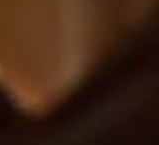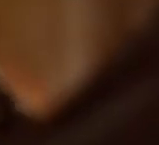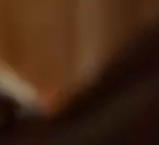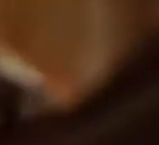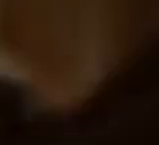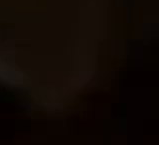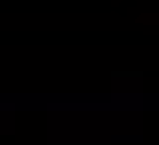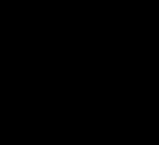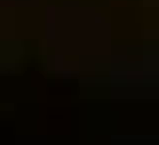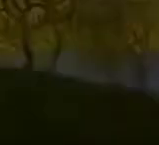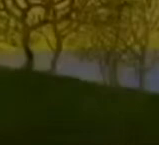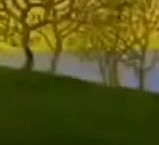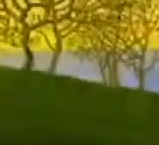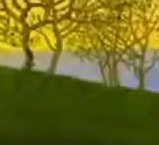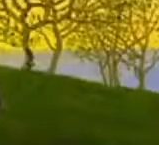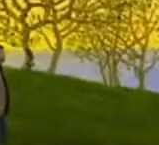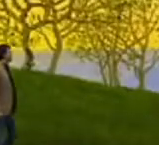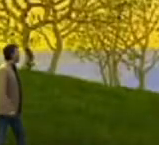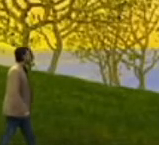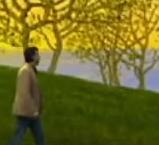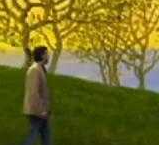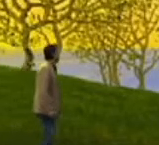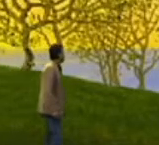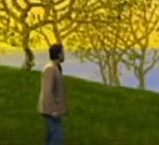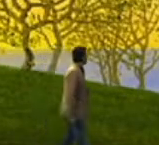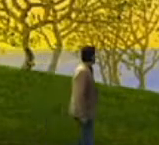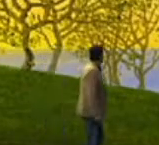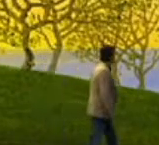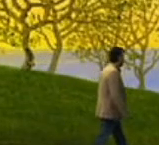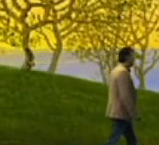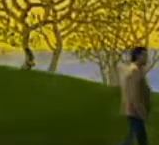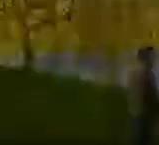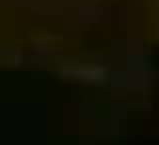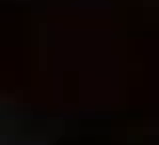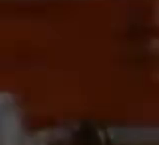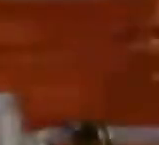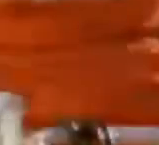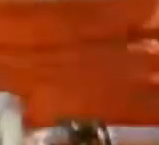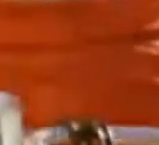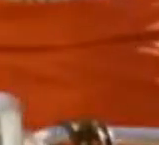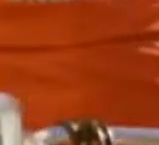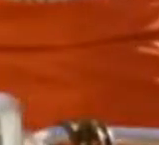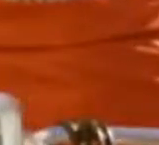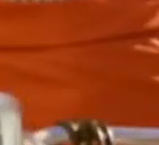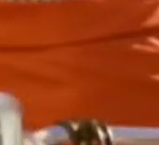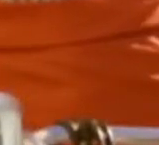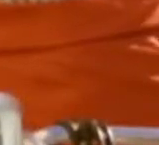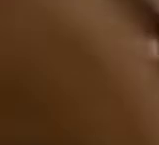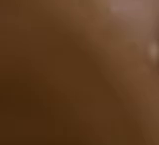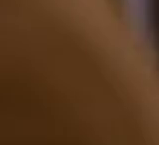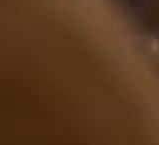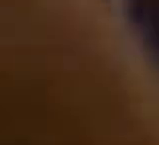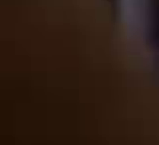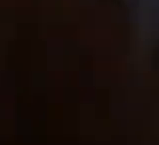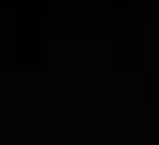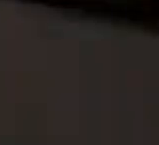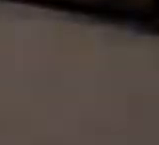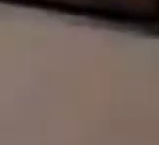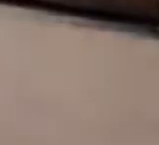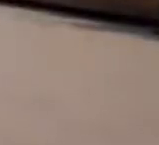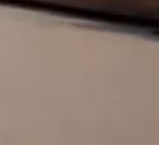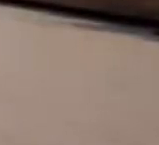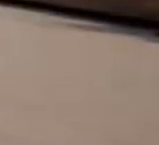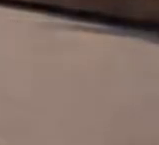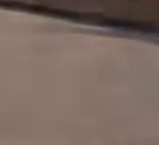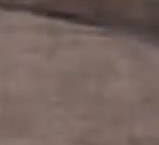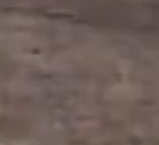lo sé que está. Un paseo único de la mano de los artistas. Necesitas estar solo porque es cuando entras en contacto con